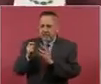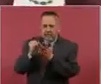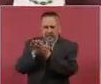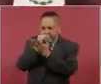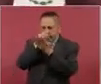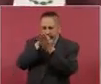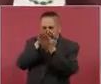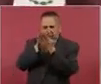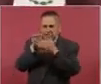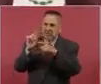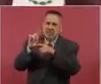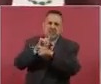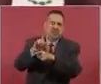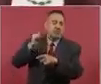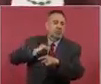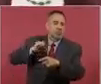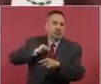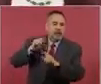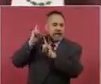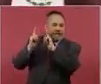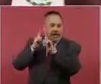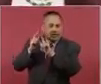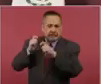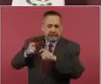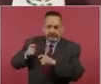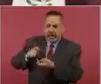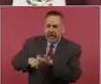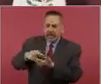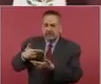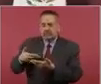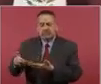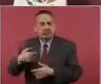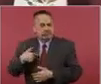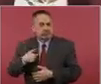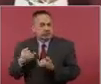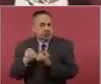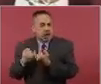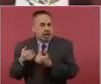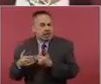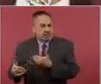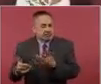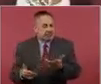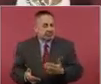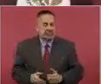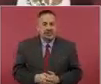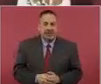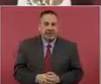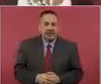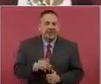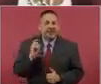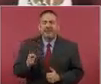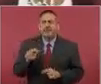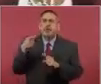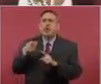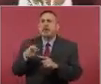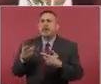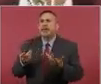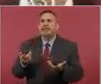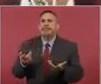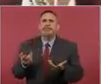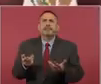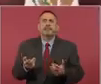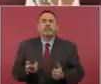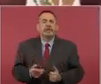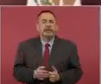poderosos. Además, comentó que la 4T promueve una democracia más limpia y libre para darle todo el poder al pueblo y luchar contra los lujos